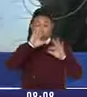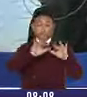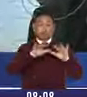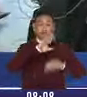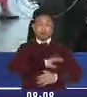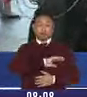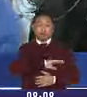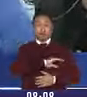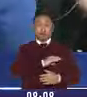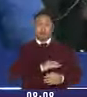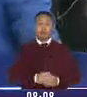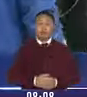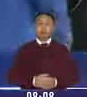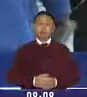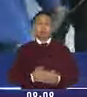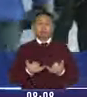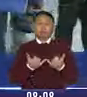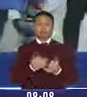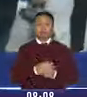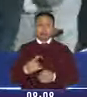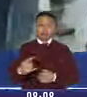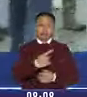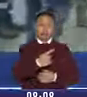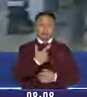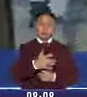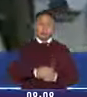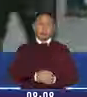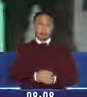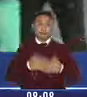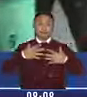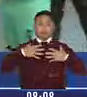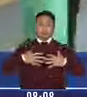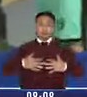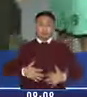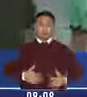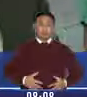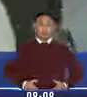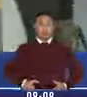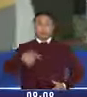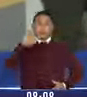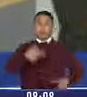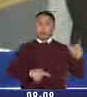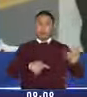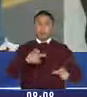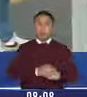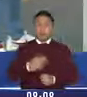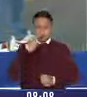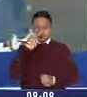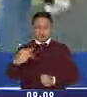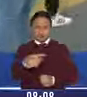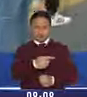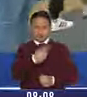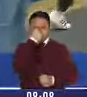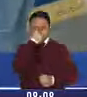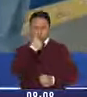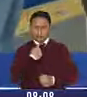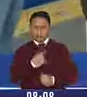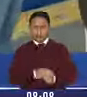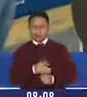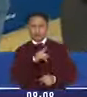Seguridad, la Policía Nacional, que en estos momentos está haciendo la revisión a personas que ellos miran su perfil,